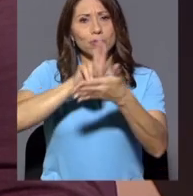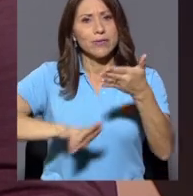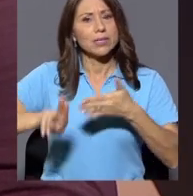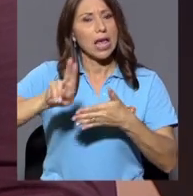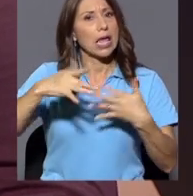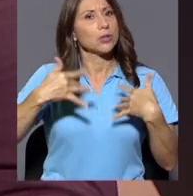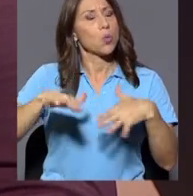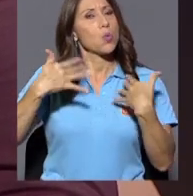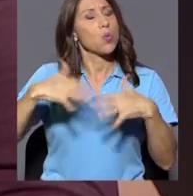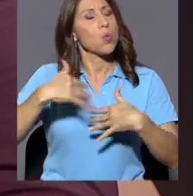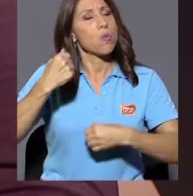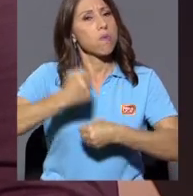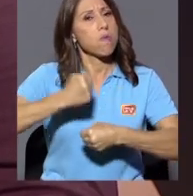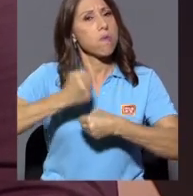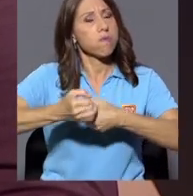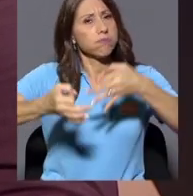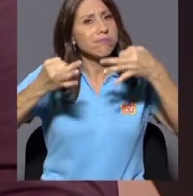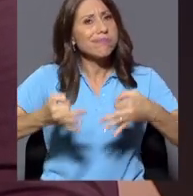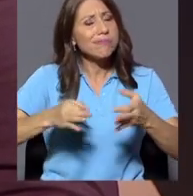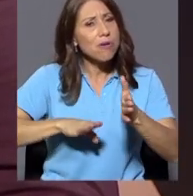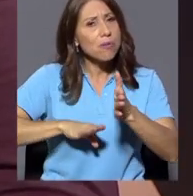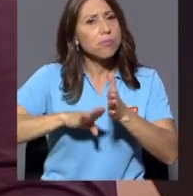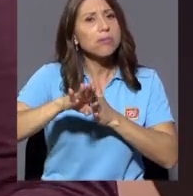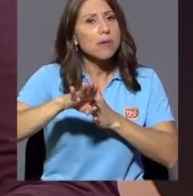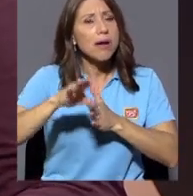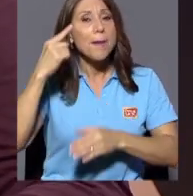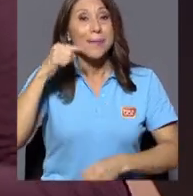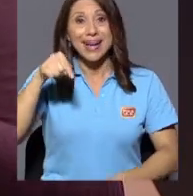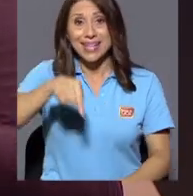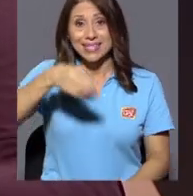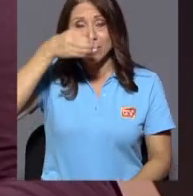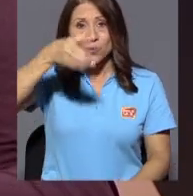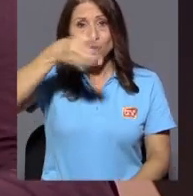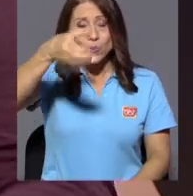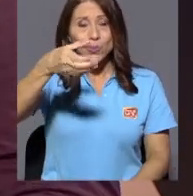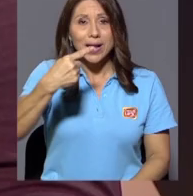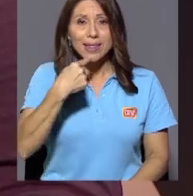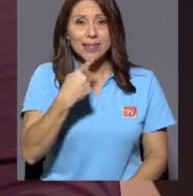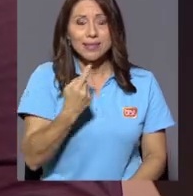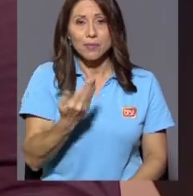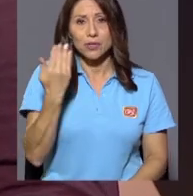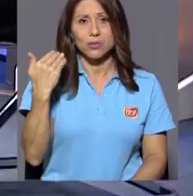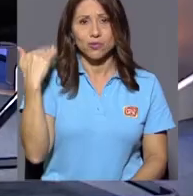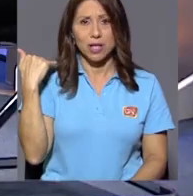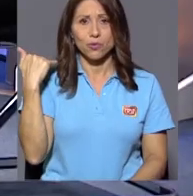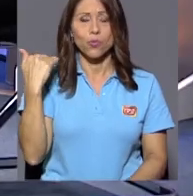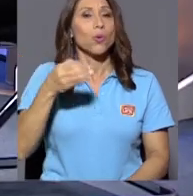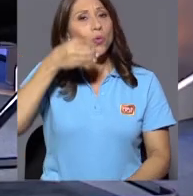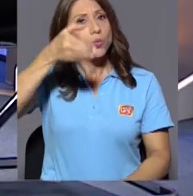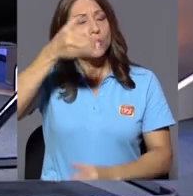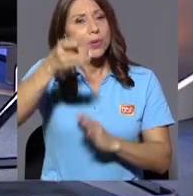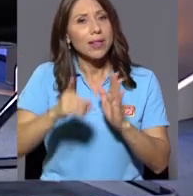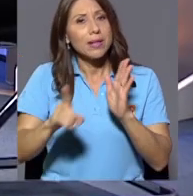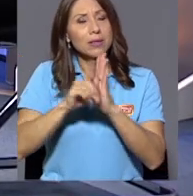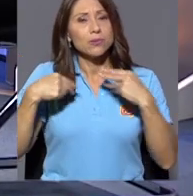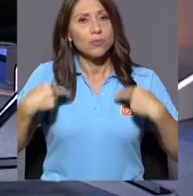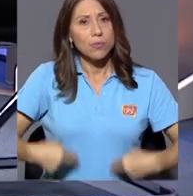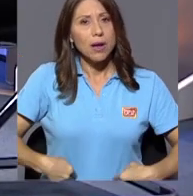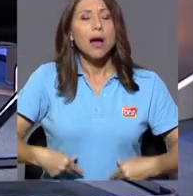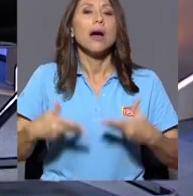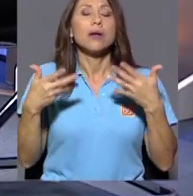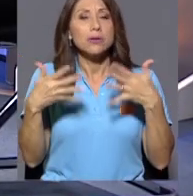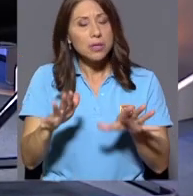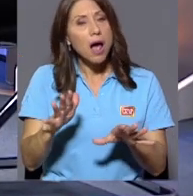están dando un enorme paso en ese sentido para que esta cultura que decíamos hace un rato de los derechos humanos